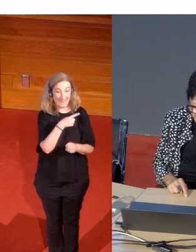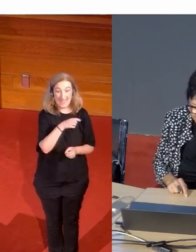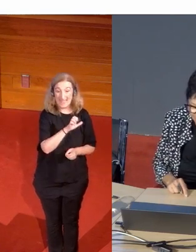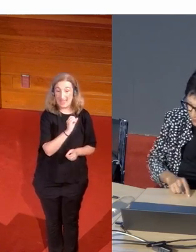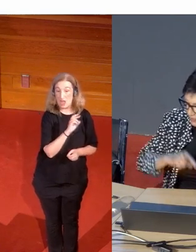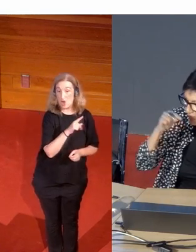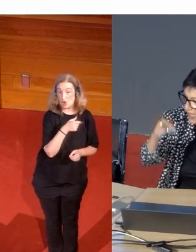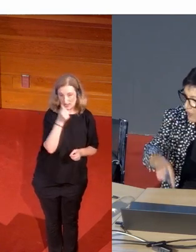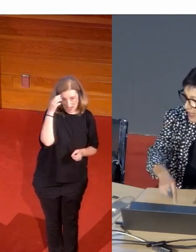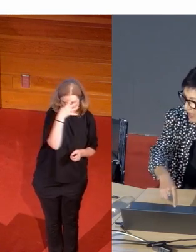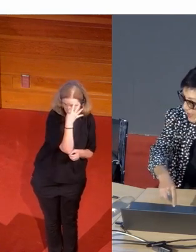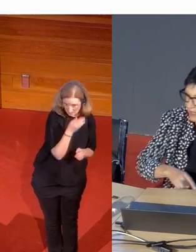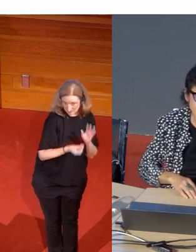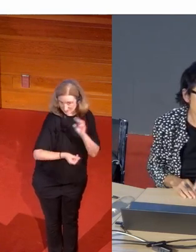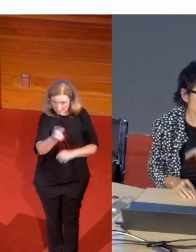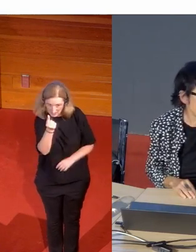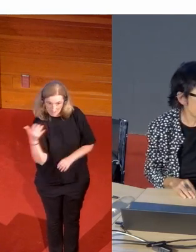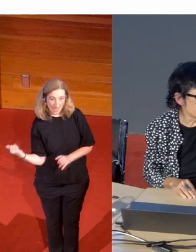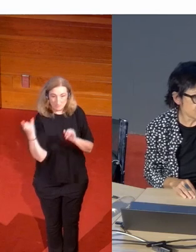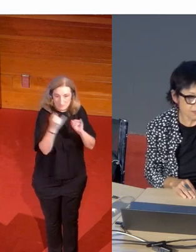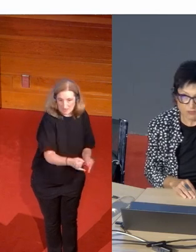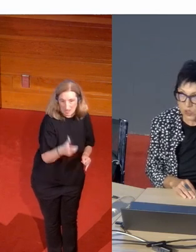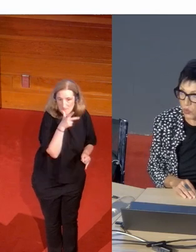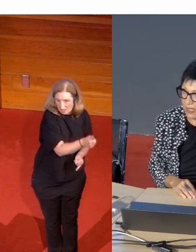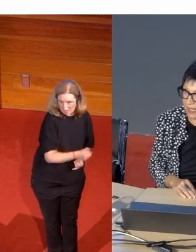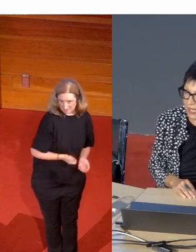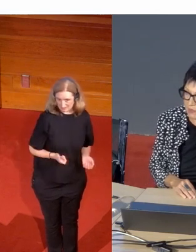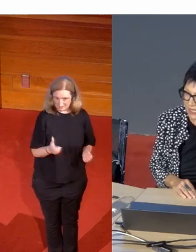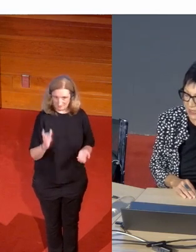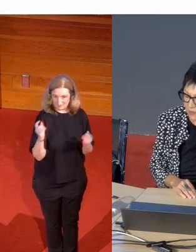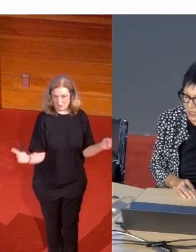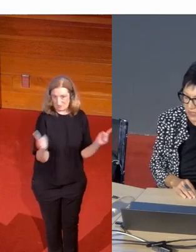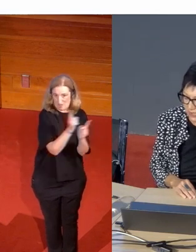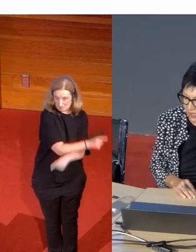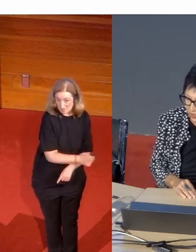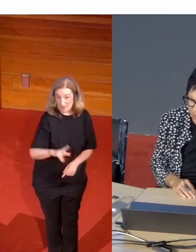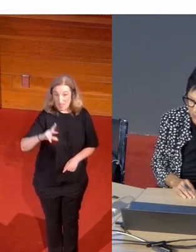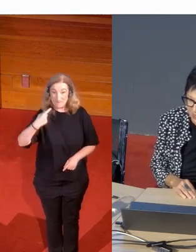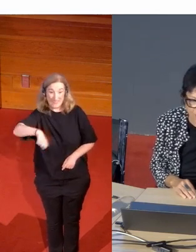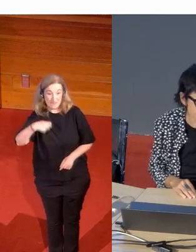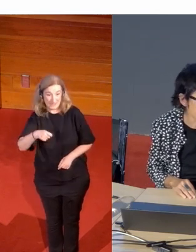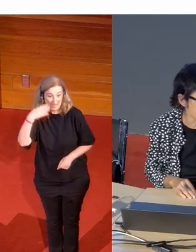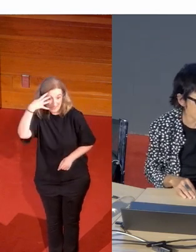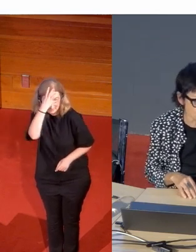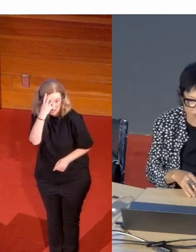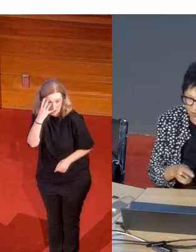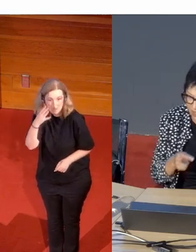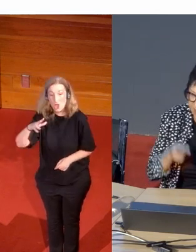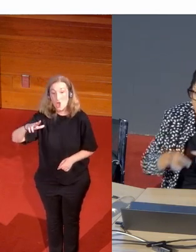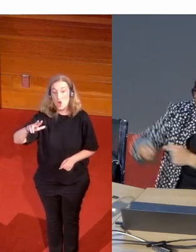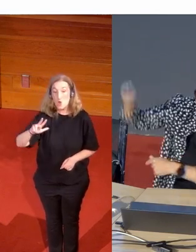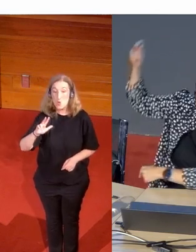eh Trump y llegaba a Harris eh el aspirante a vicepresidente con Trump estaba en